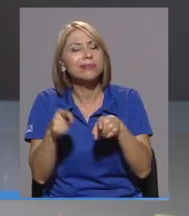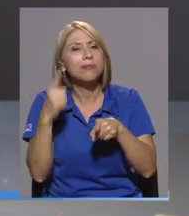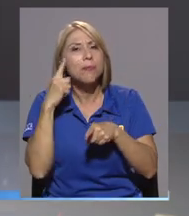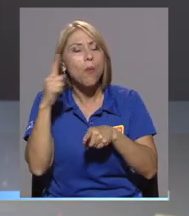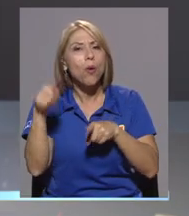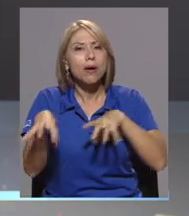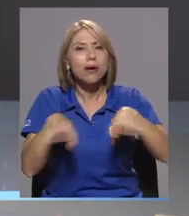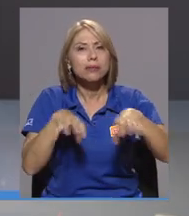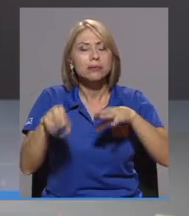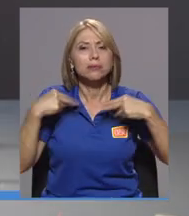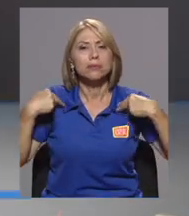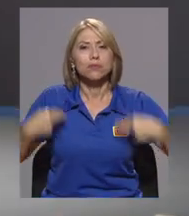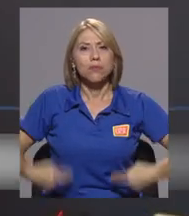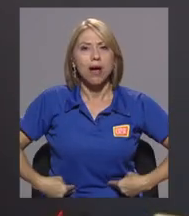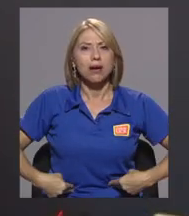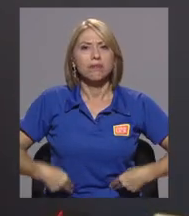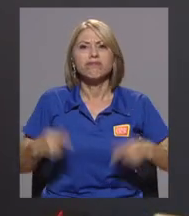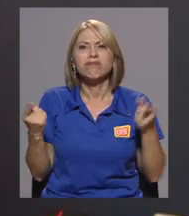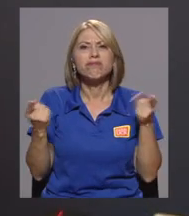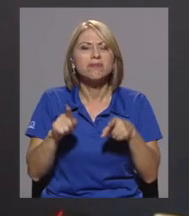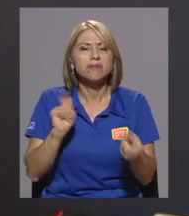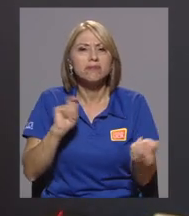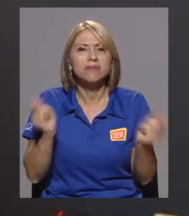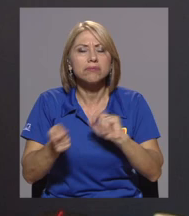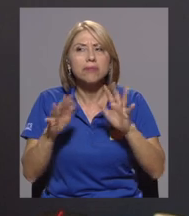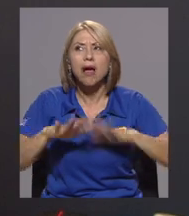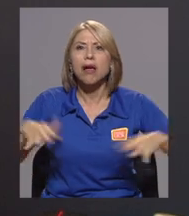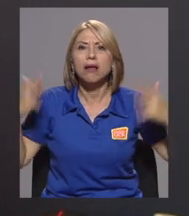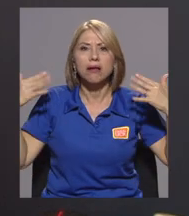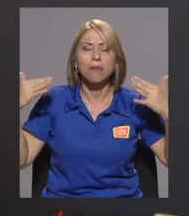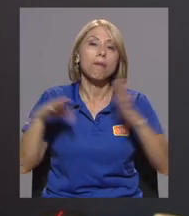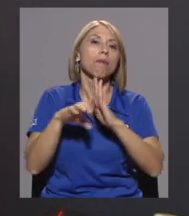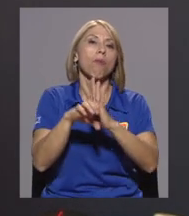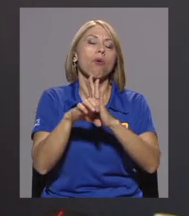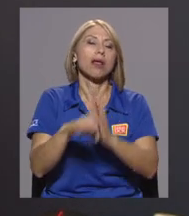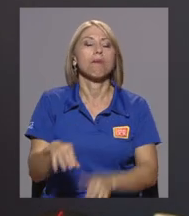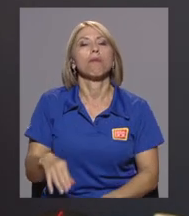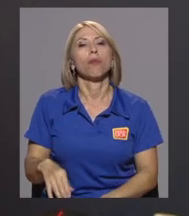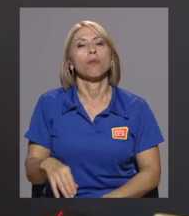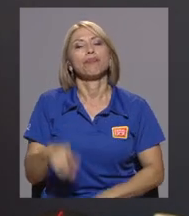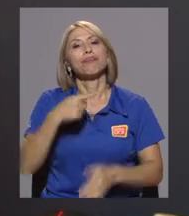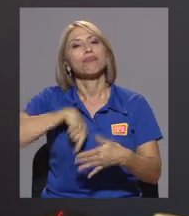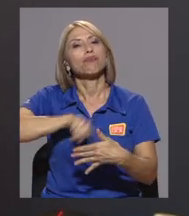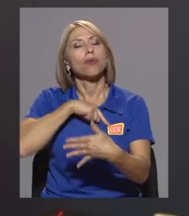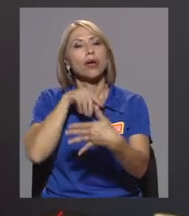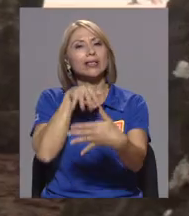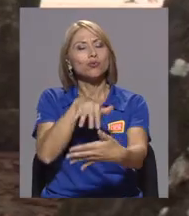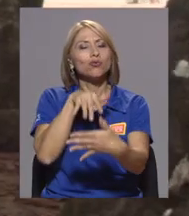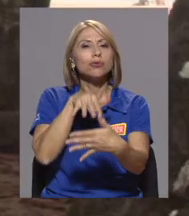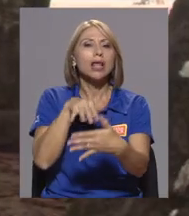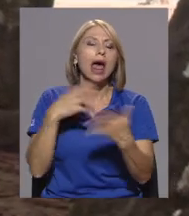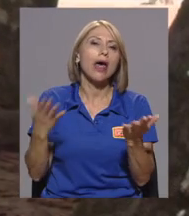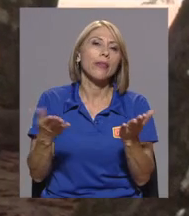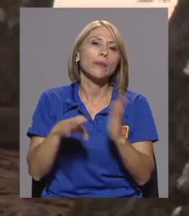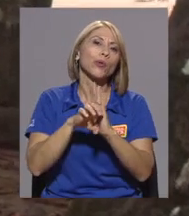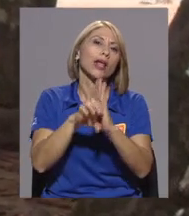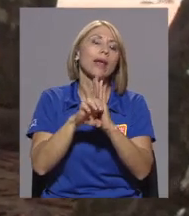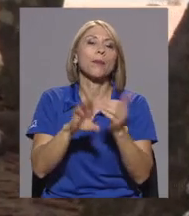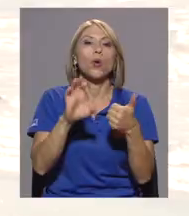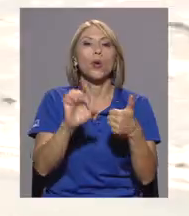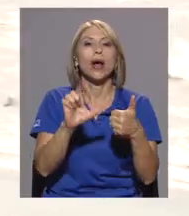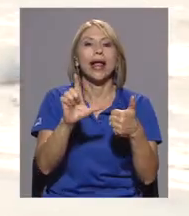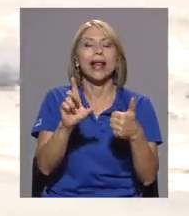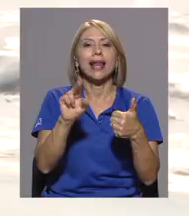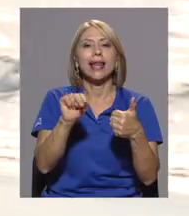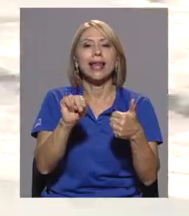la acción humana en el clima. Por ejemplo, hemos estudiado efectos como el